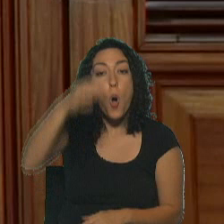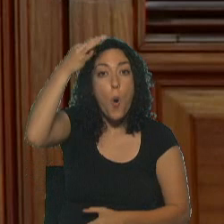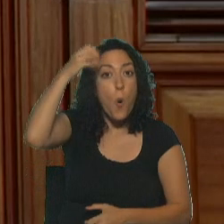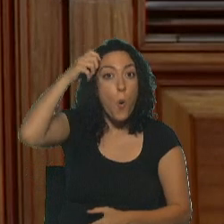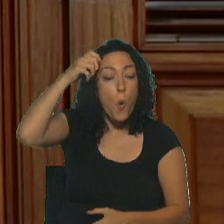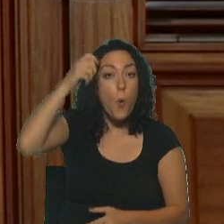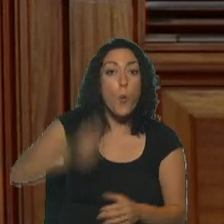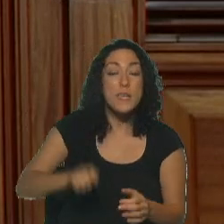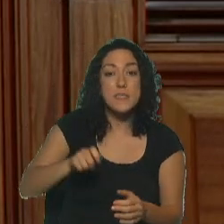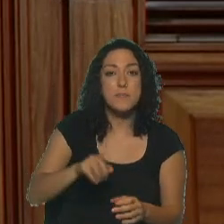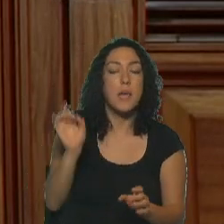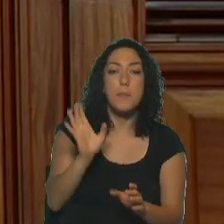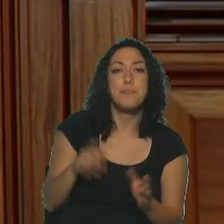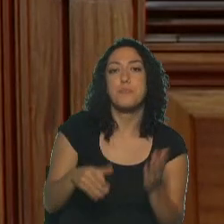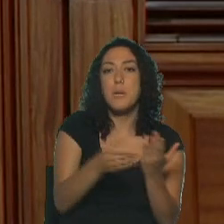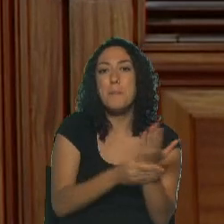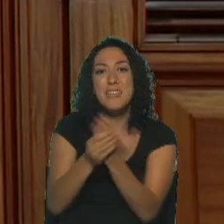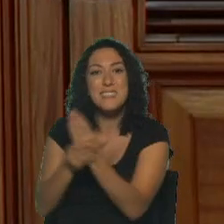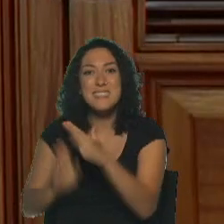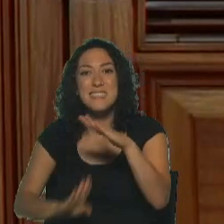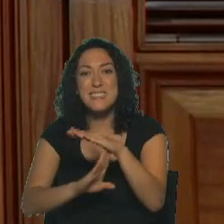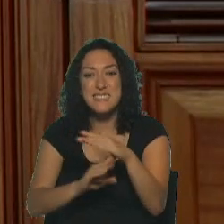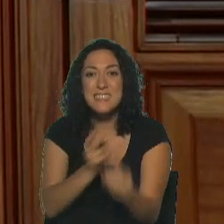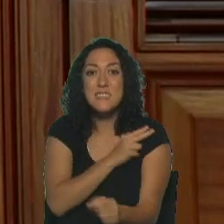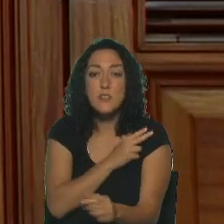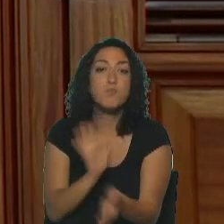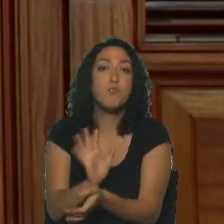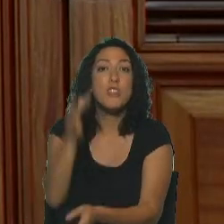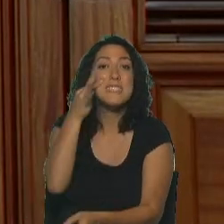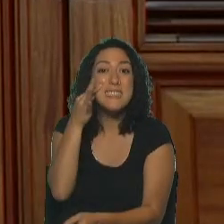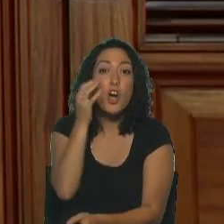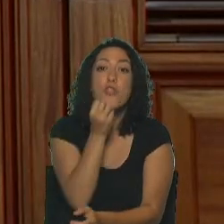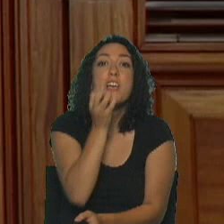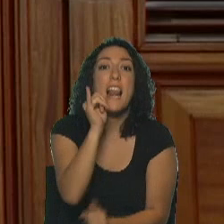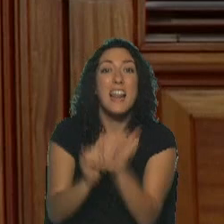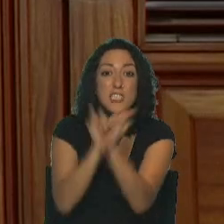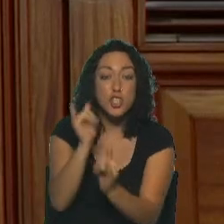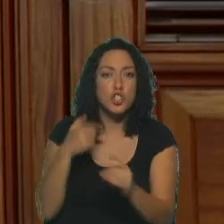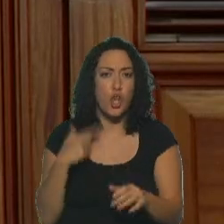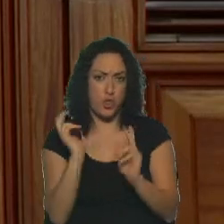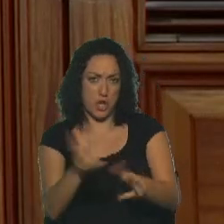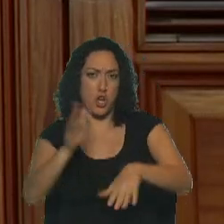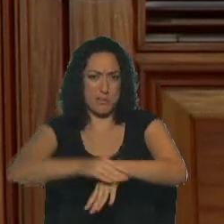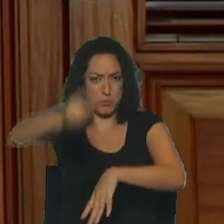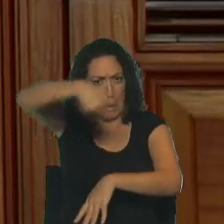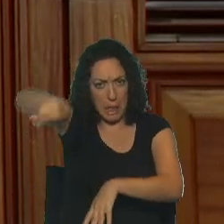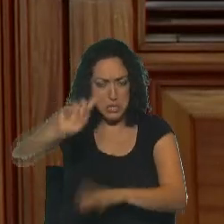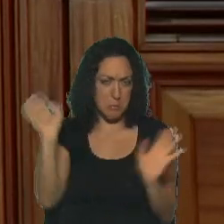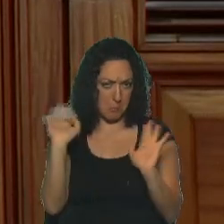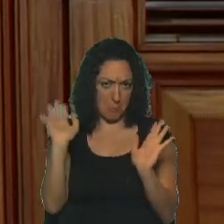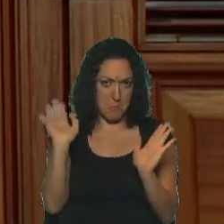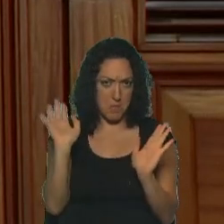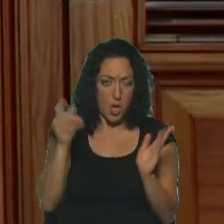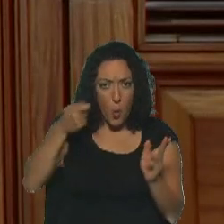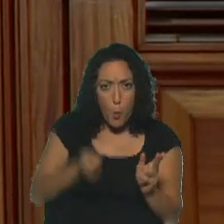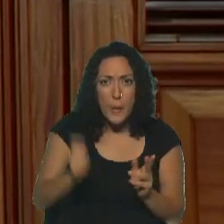los jefes de gabinete solo declararon como testigos. Y esto no significa que quiera decir que ellos tienen responsabilidad alguna, porque a lo largo de todo